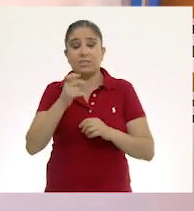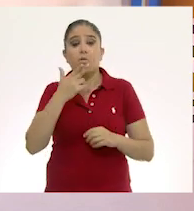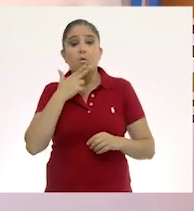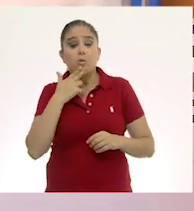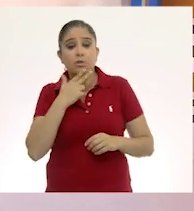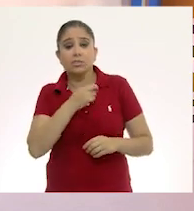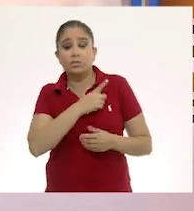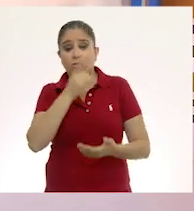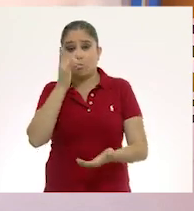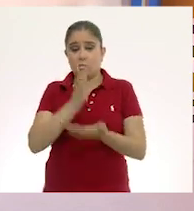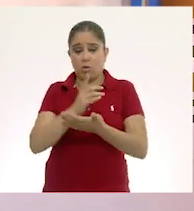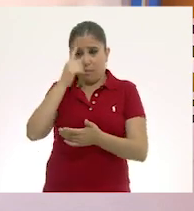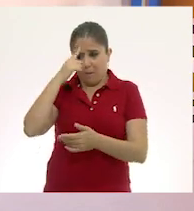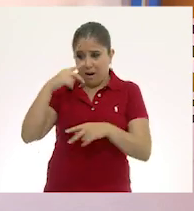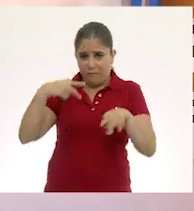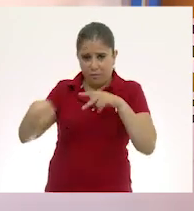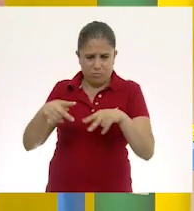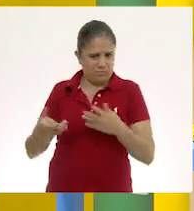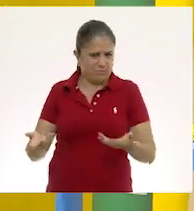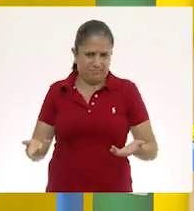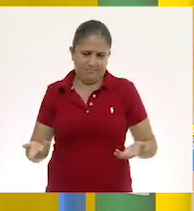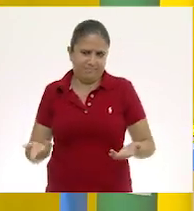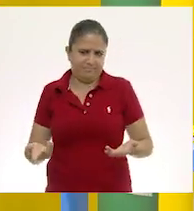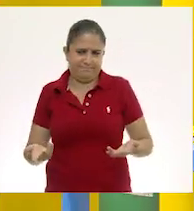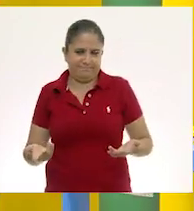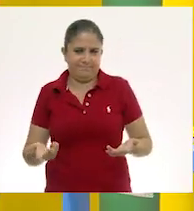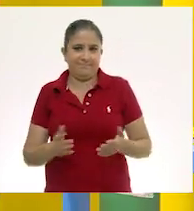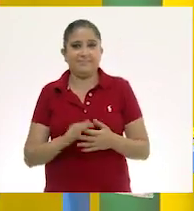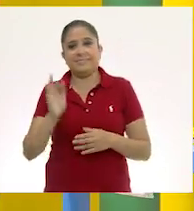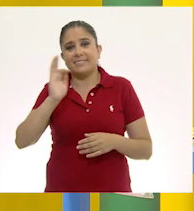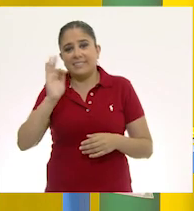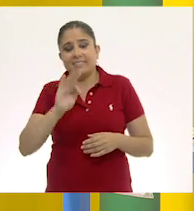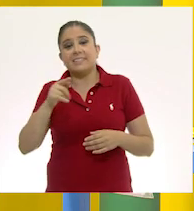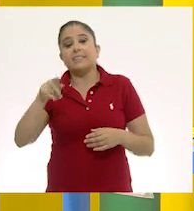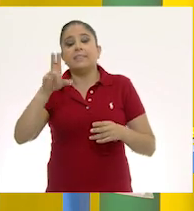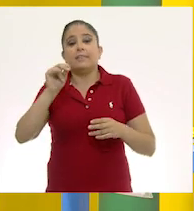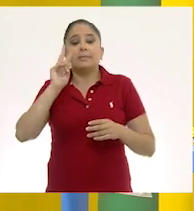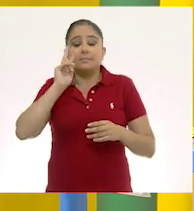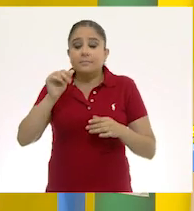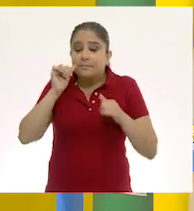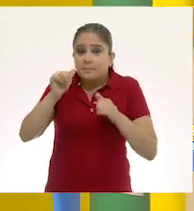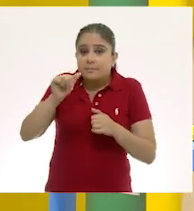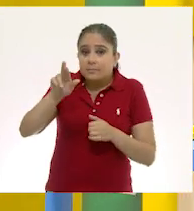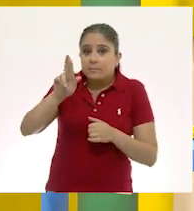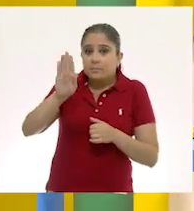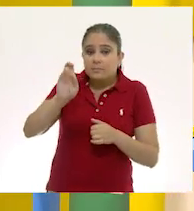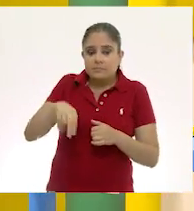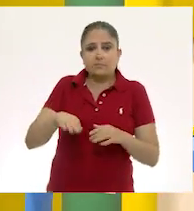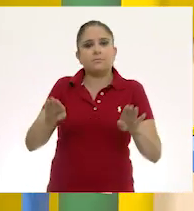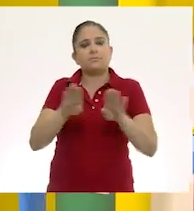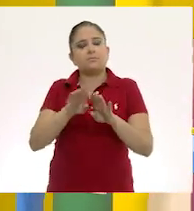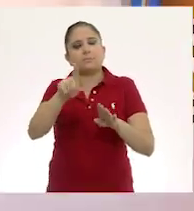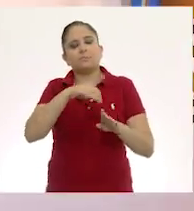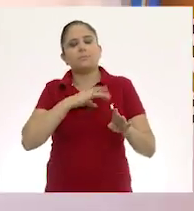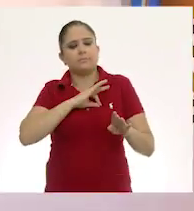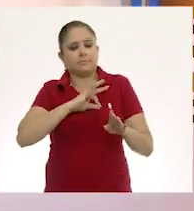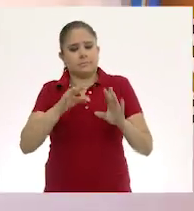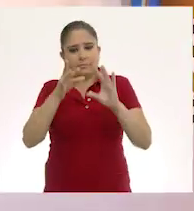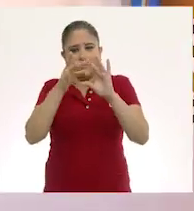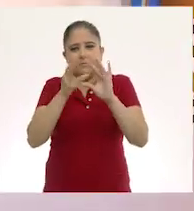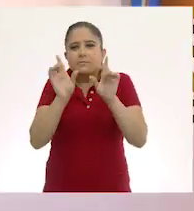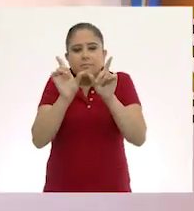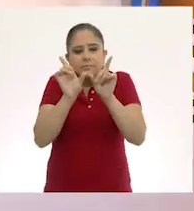para lo que son, ¿verdad? Tal vez no escuchó a Rubén, claramente. ¿Cómo podríamos resumir